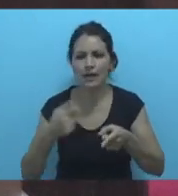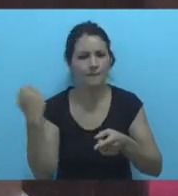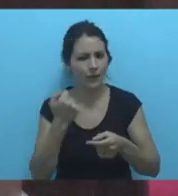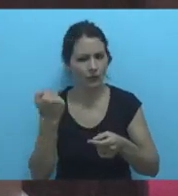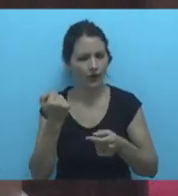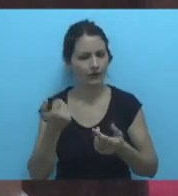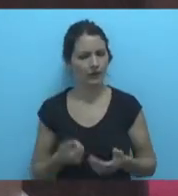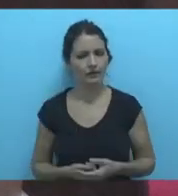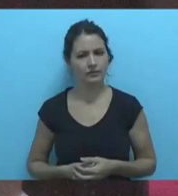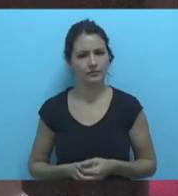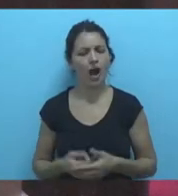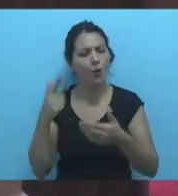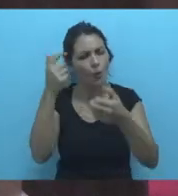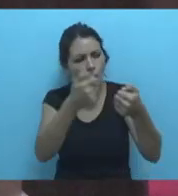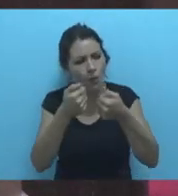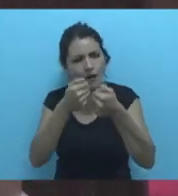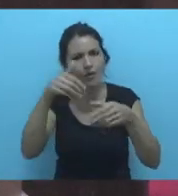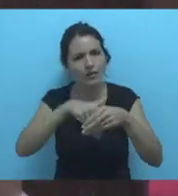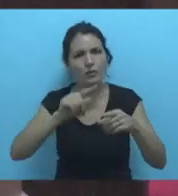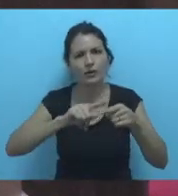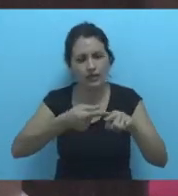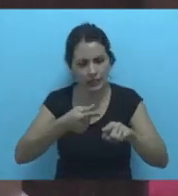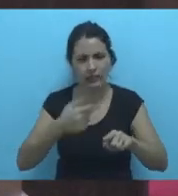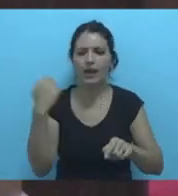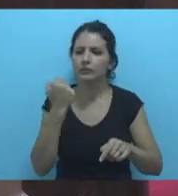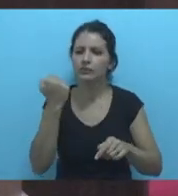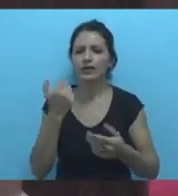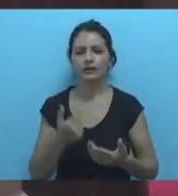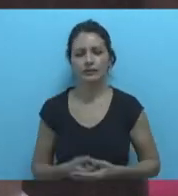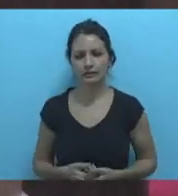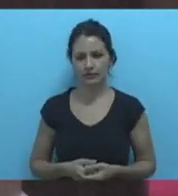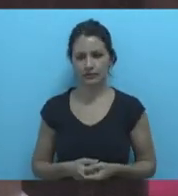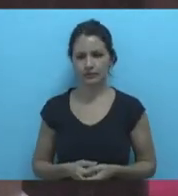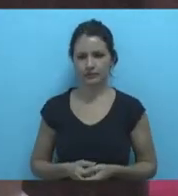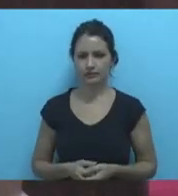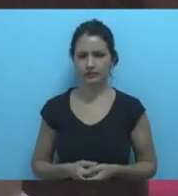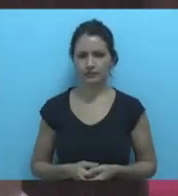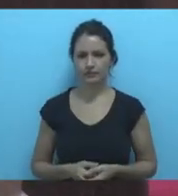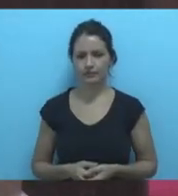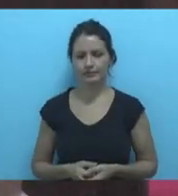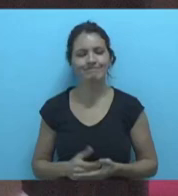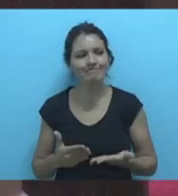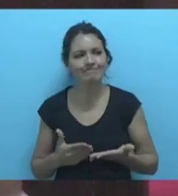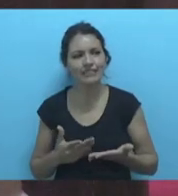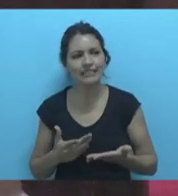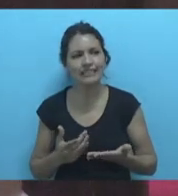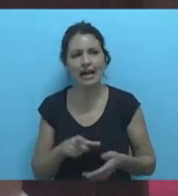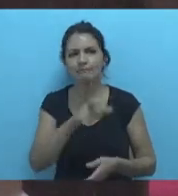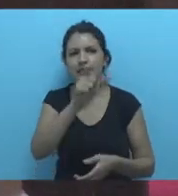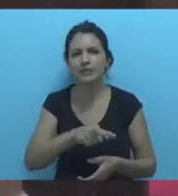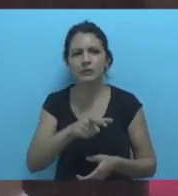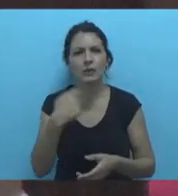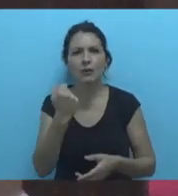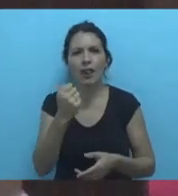los acuerdos dentro de la política tenían un sentido. Por eso creo que cuando se van personas de estas